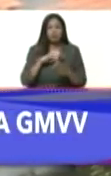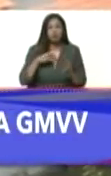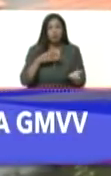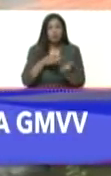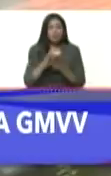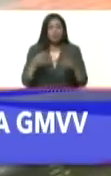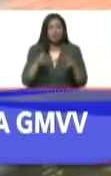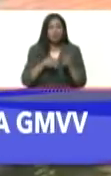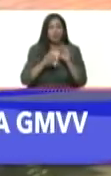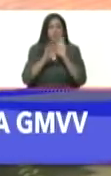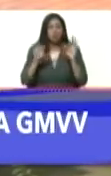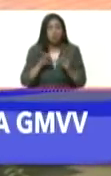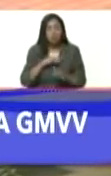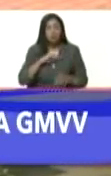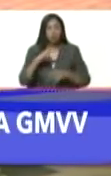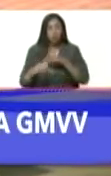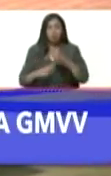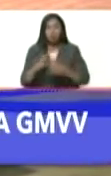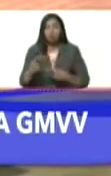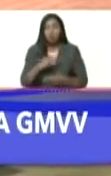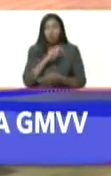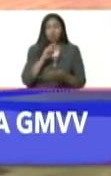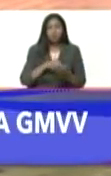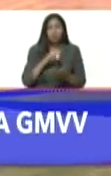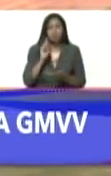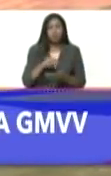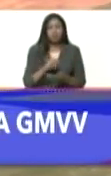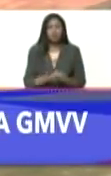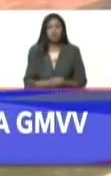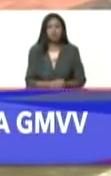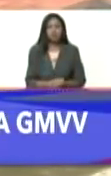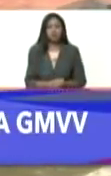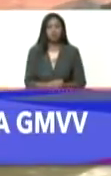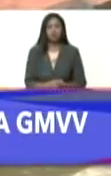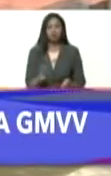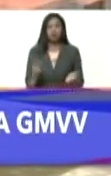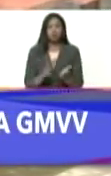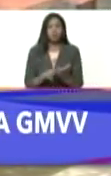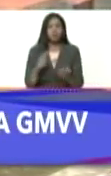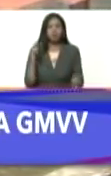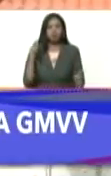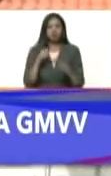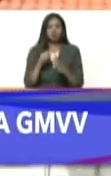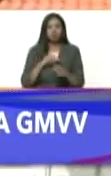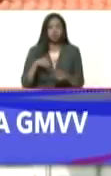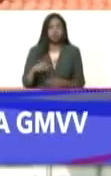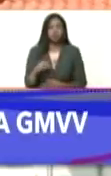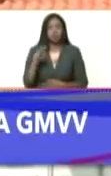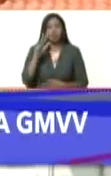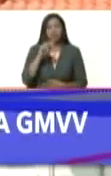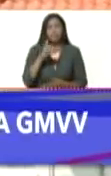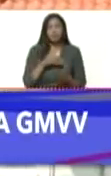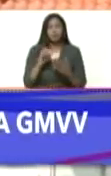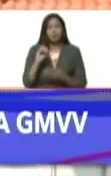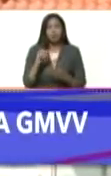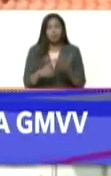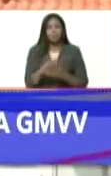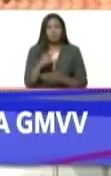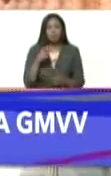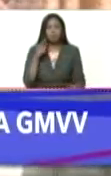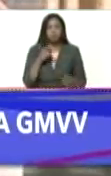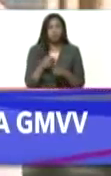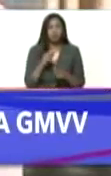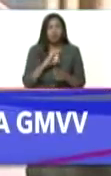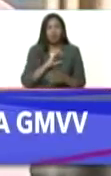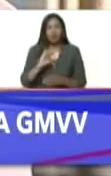garantizar con la producción nacional el cumplimiento de la meta de los 3 millones o más que usted ha ordenado en el plan de